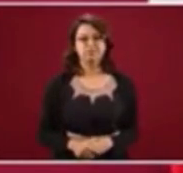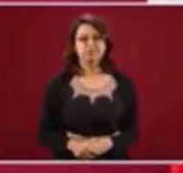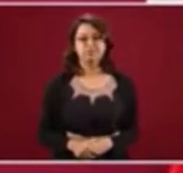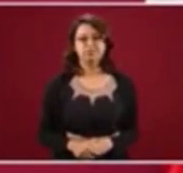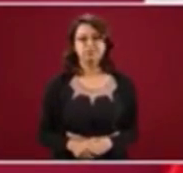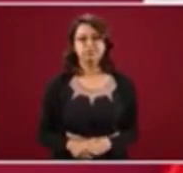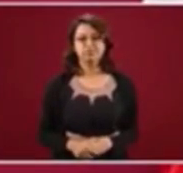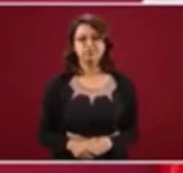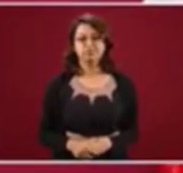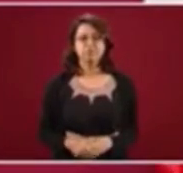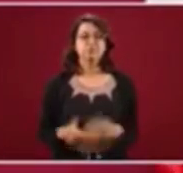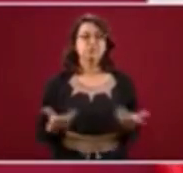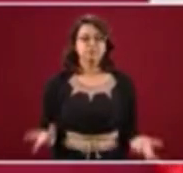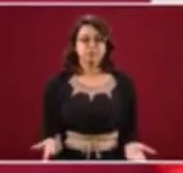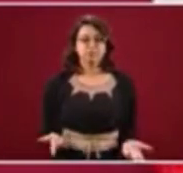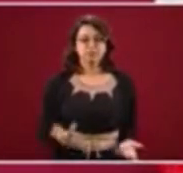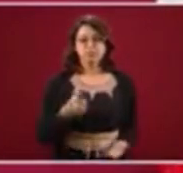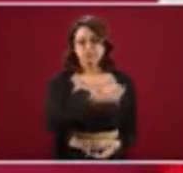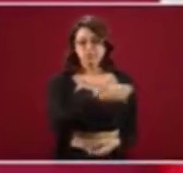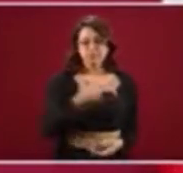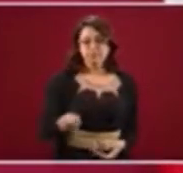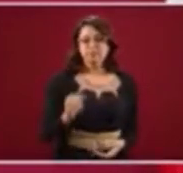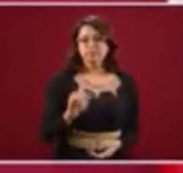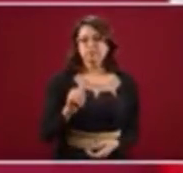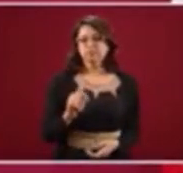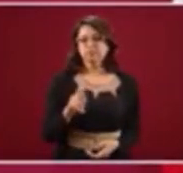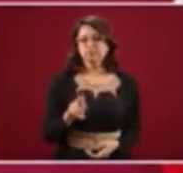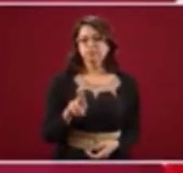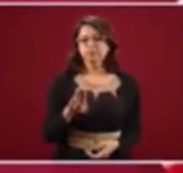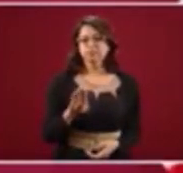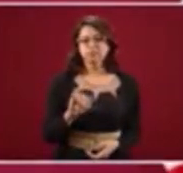lo de Iturbide, y hay